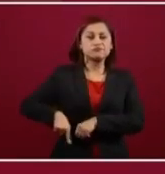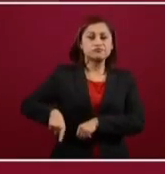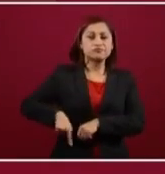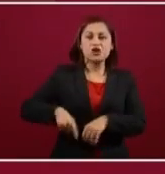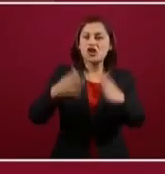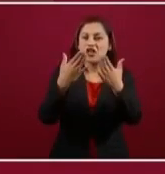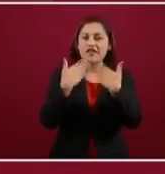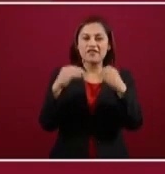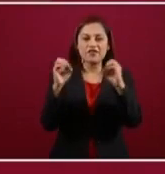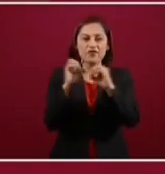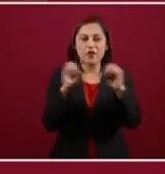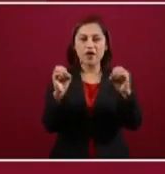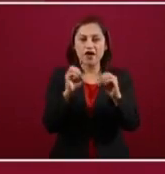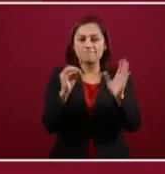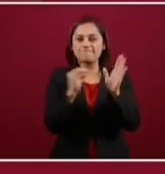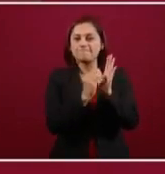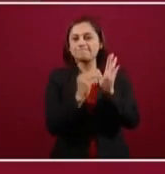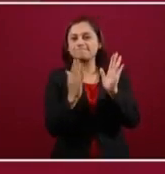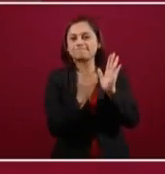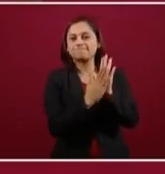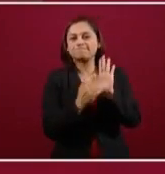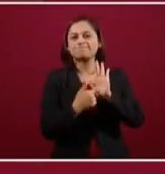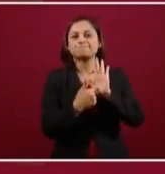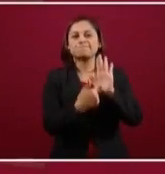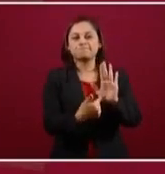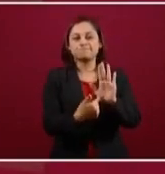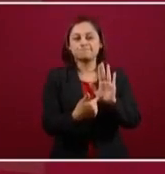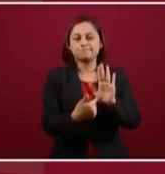pero vamos a esperar todavía,